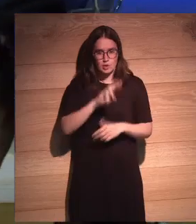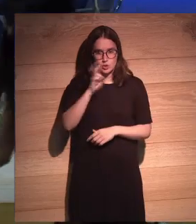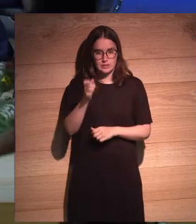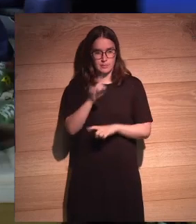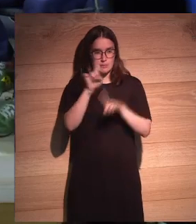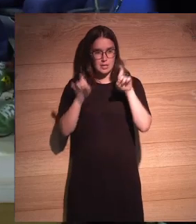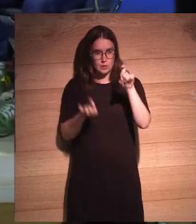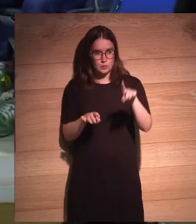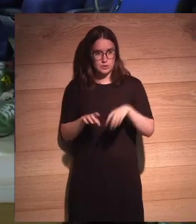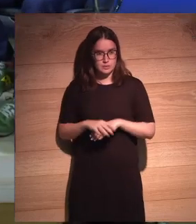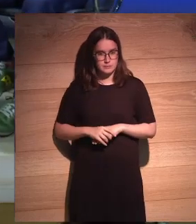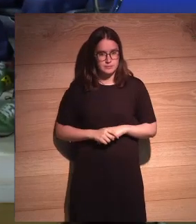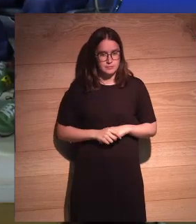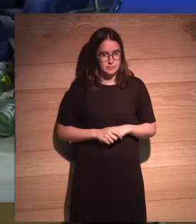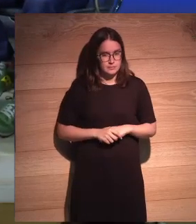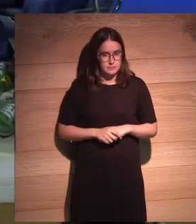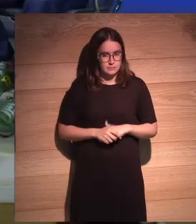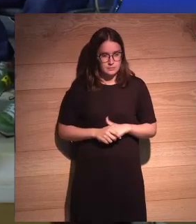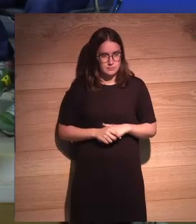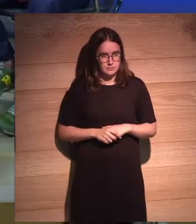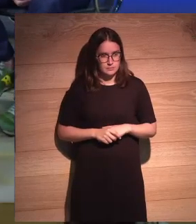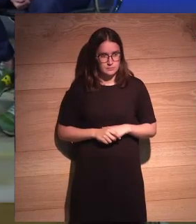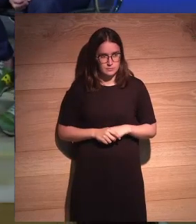otra pregunta por aquí y después otra por aquí.